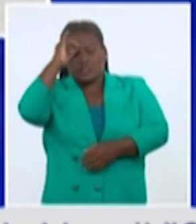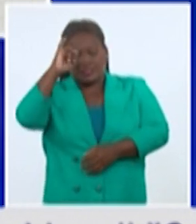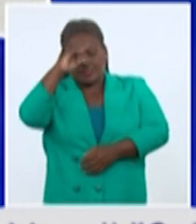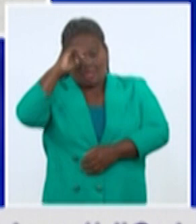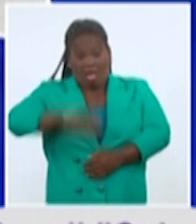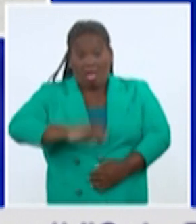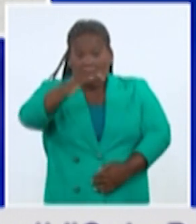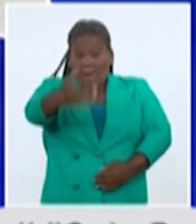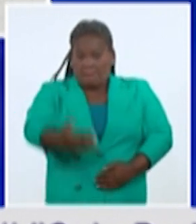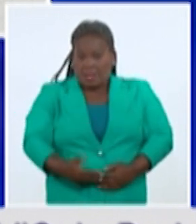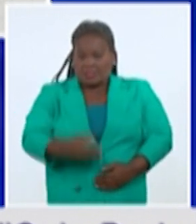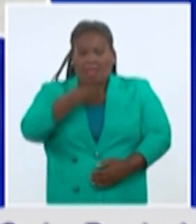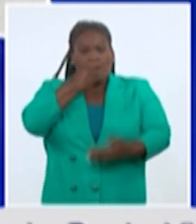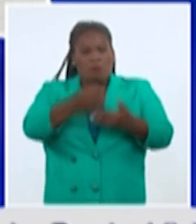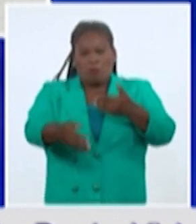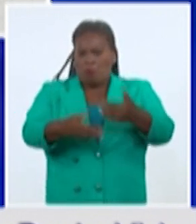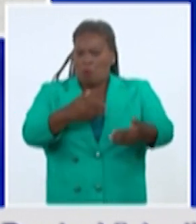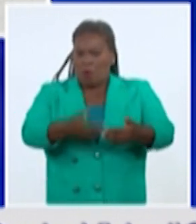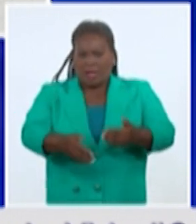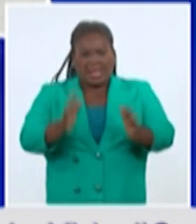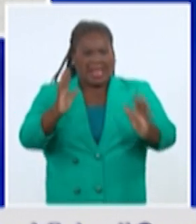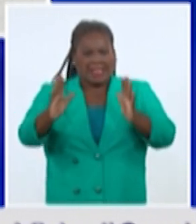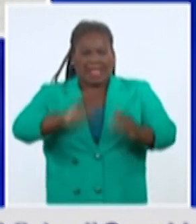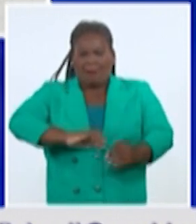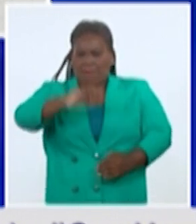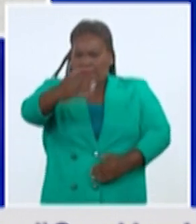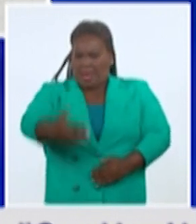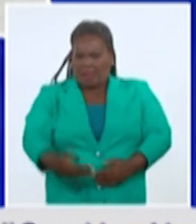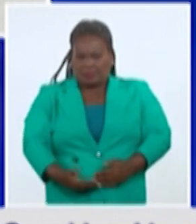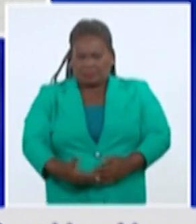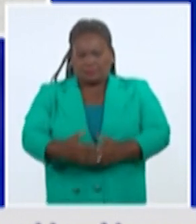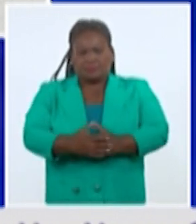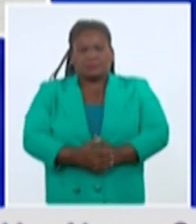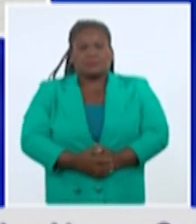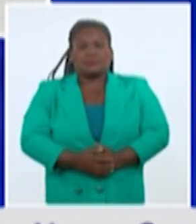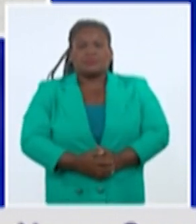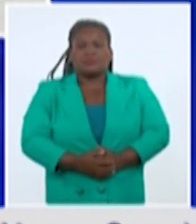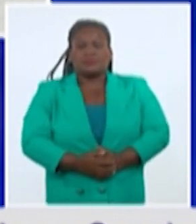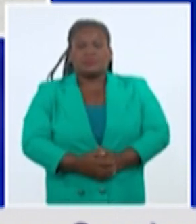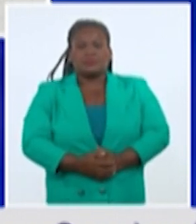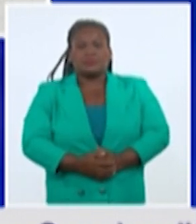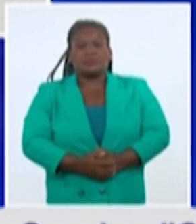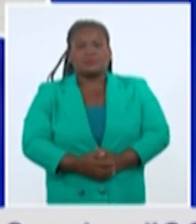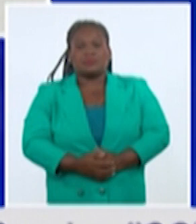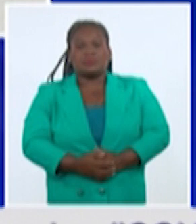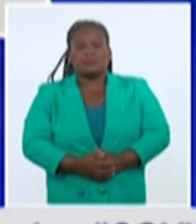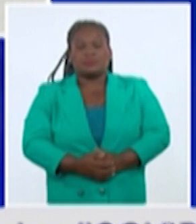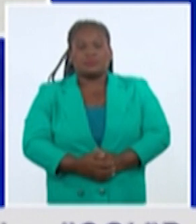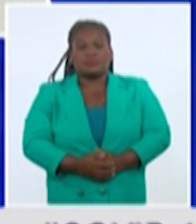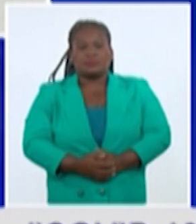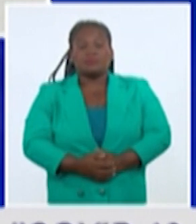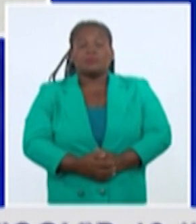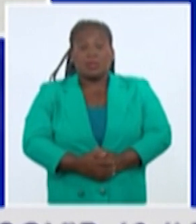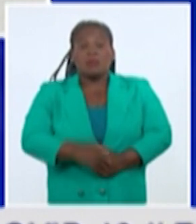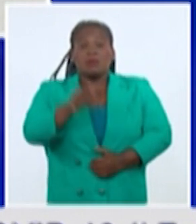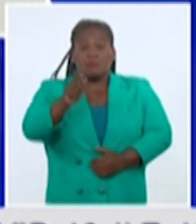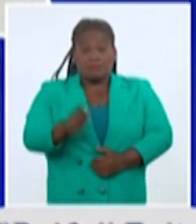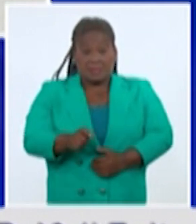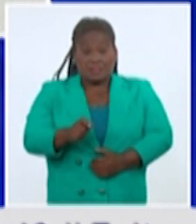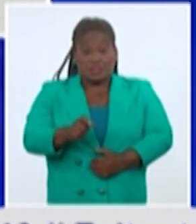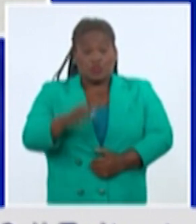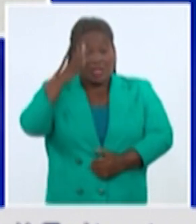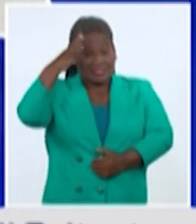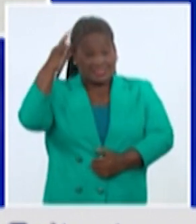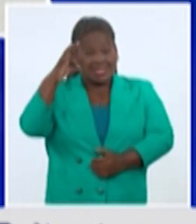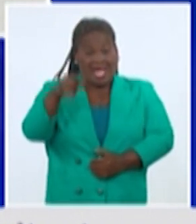cualquier trimestre del embarazo, eso es un aspecto importante a tener en cuenta, los pacientes psiquiátricos